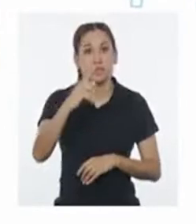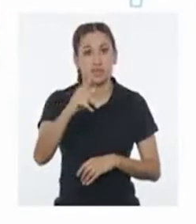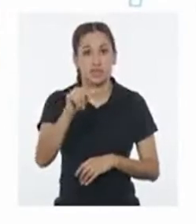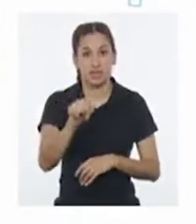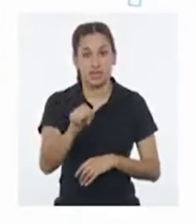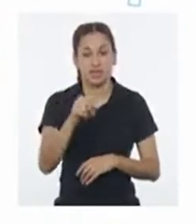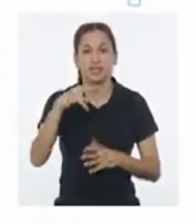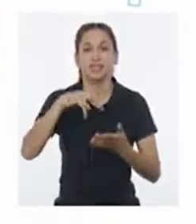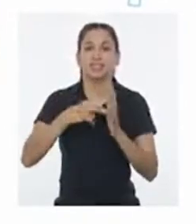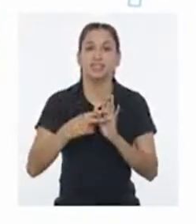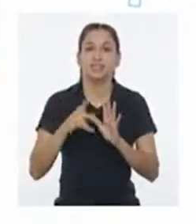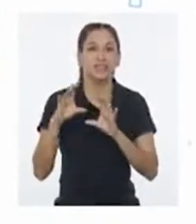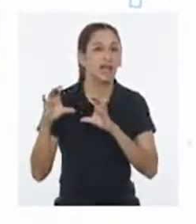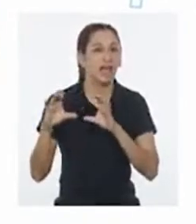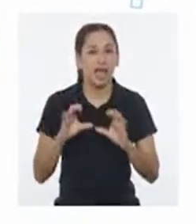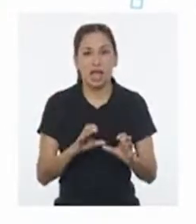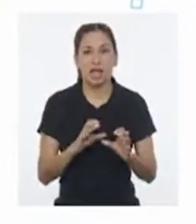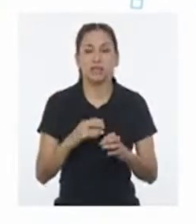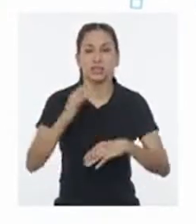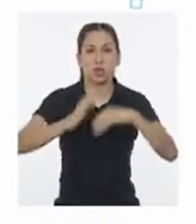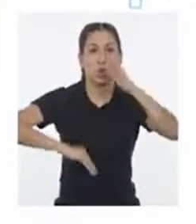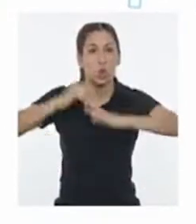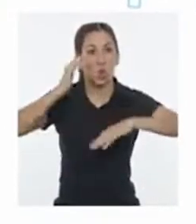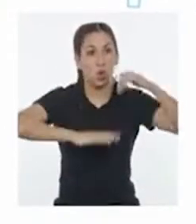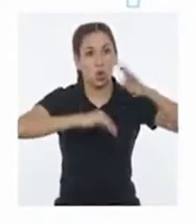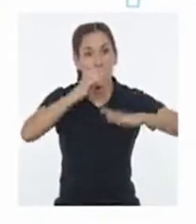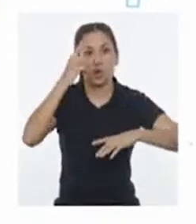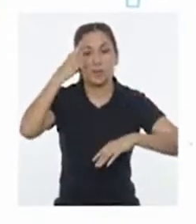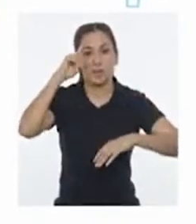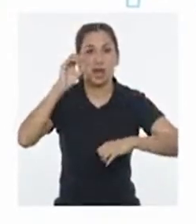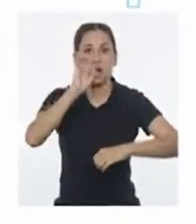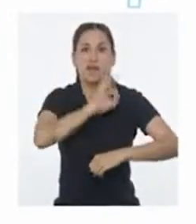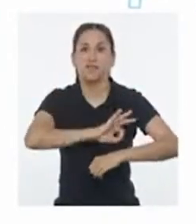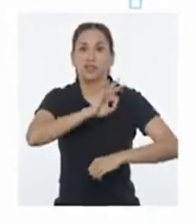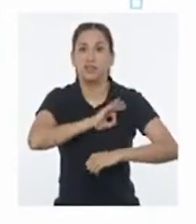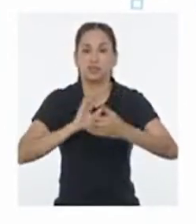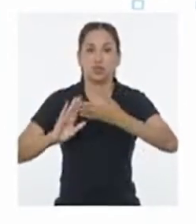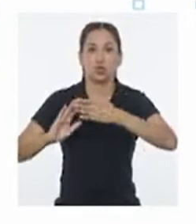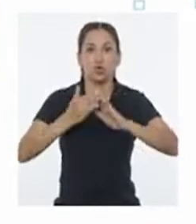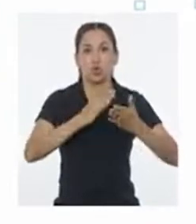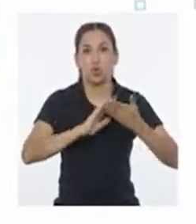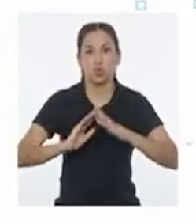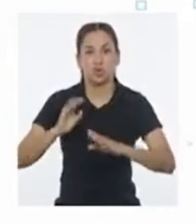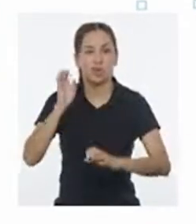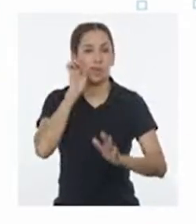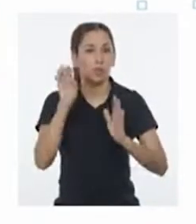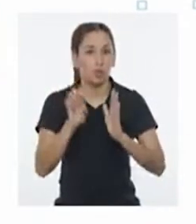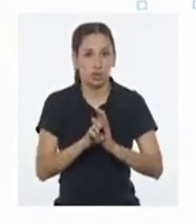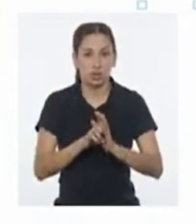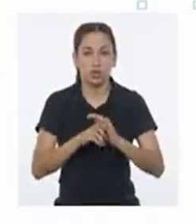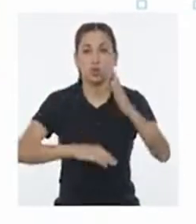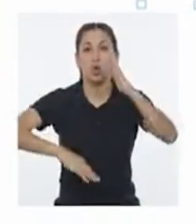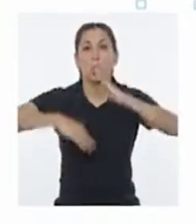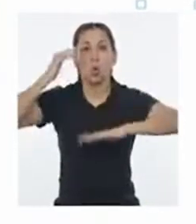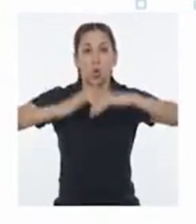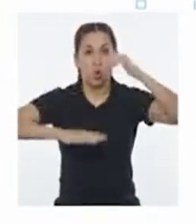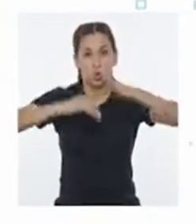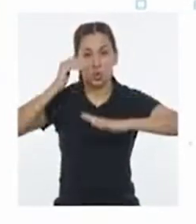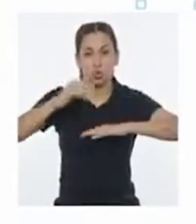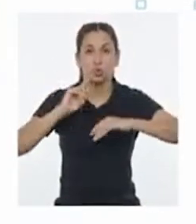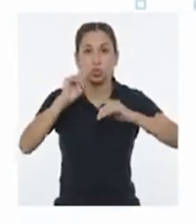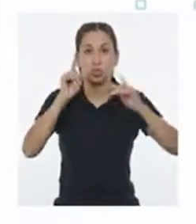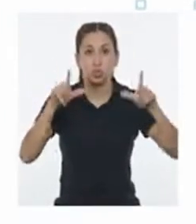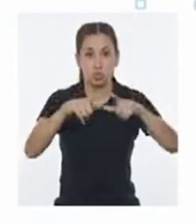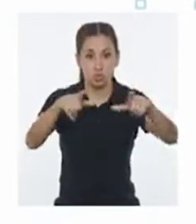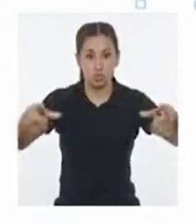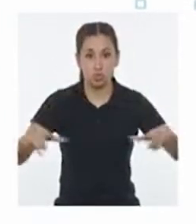minca permitía realizar obras de beneficio comunal, como por ejemplo la